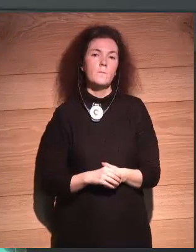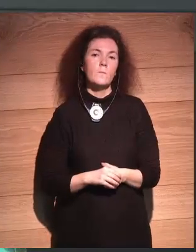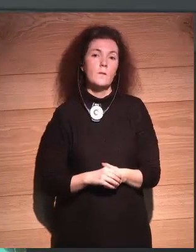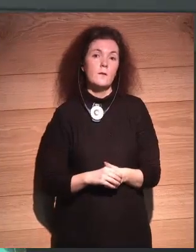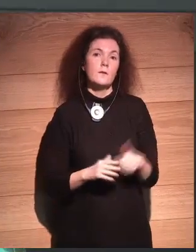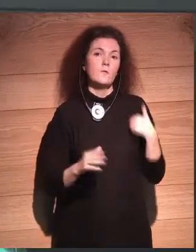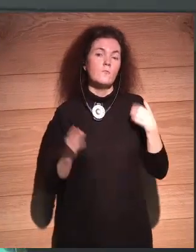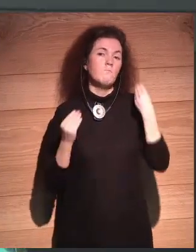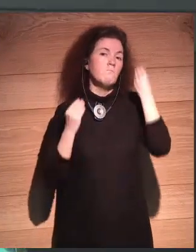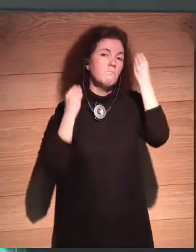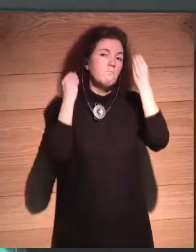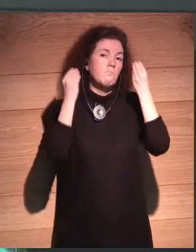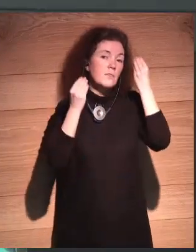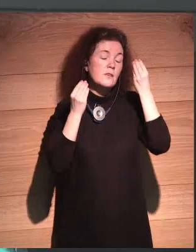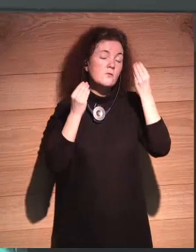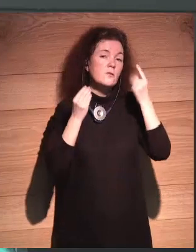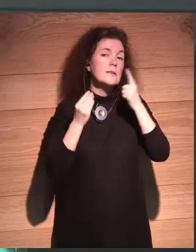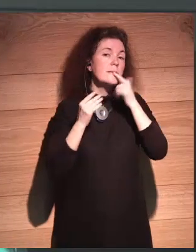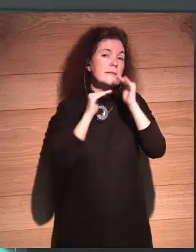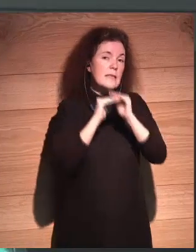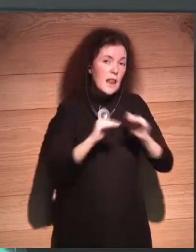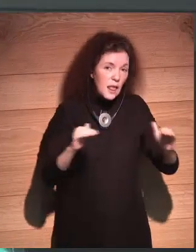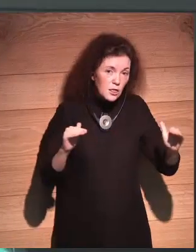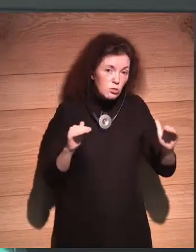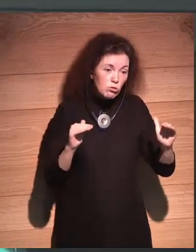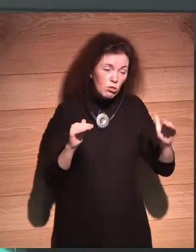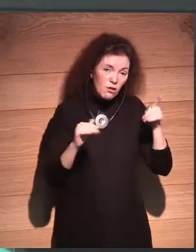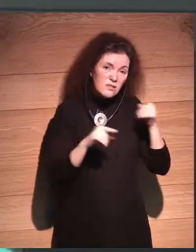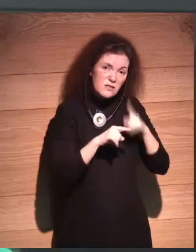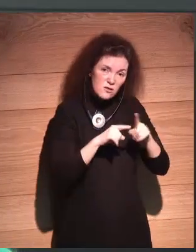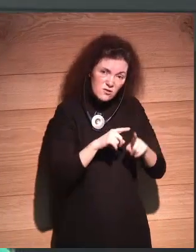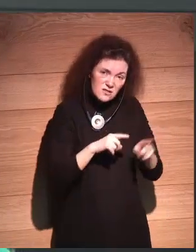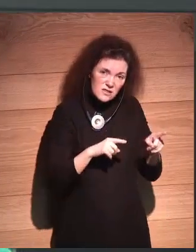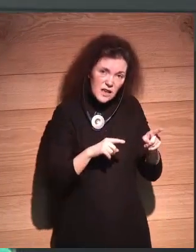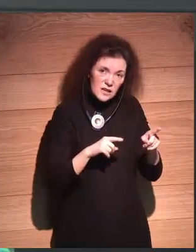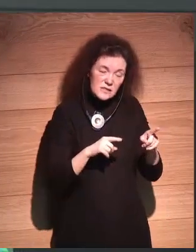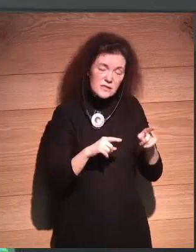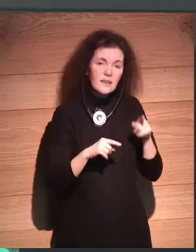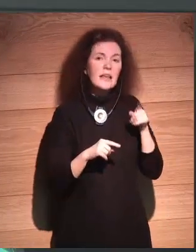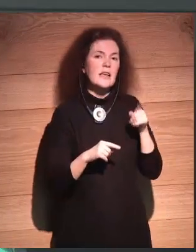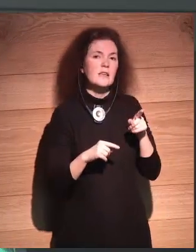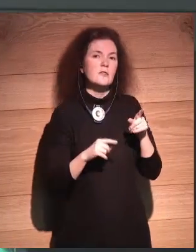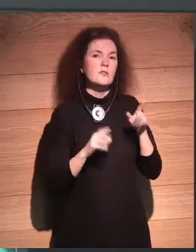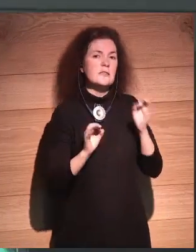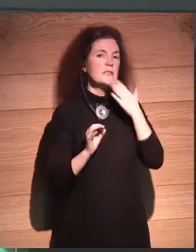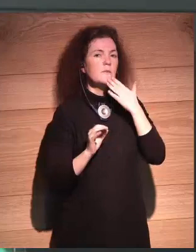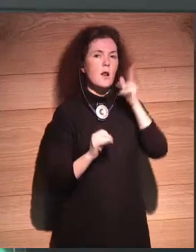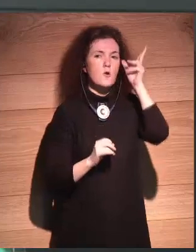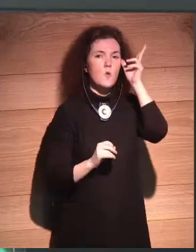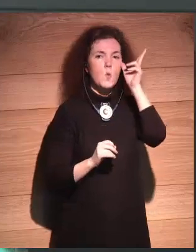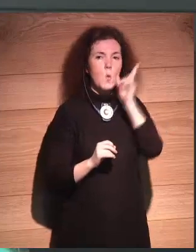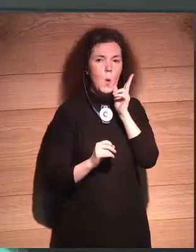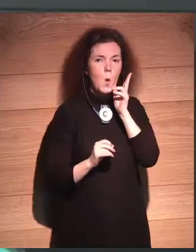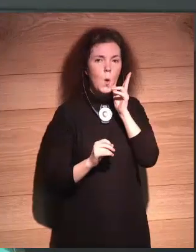y yo creo que el silencio y este tipo de cosas se van a convertir en un lujo